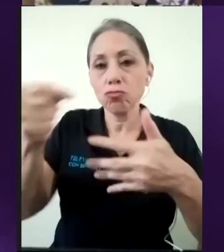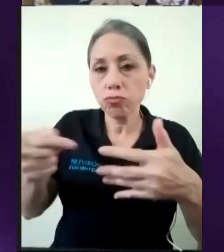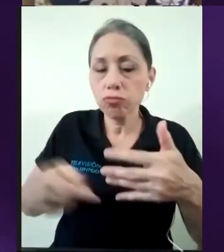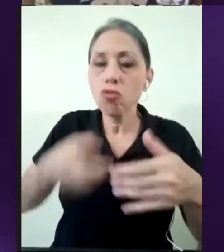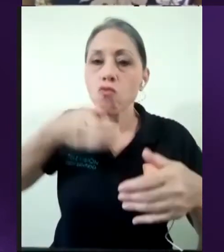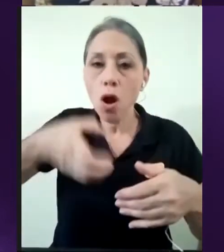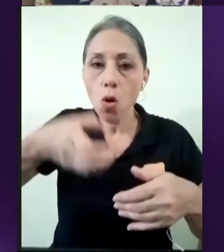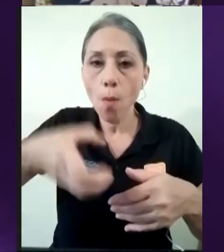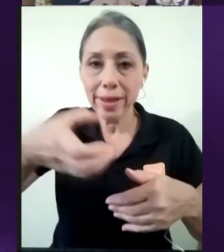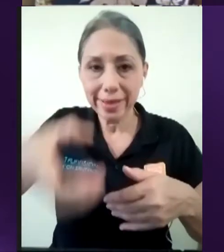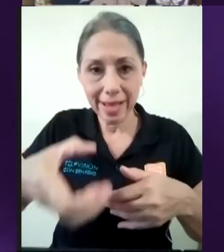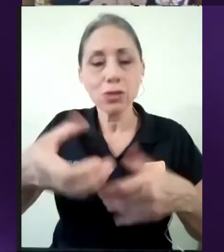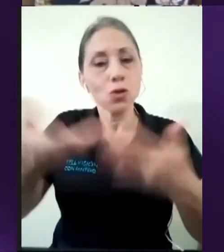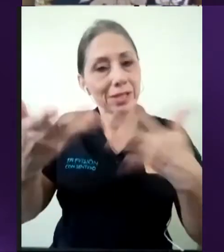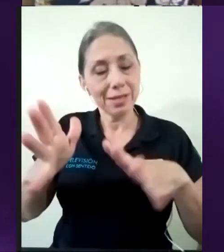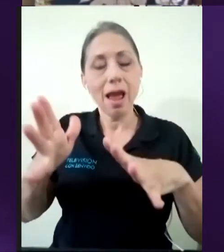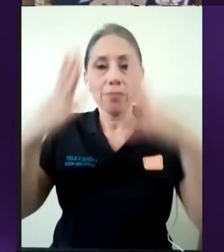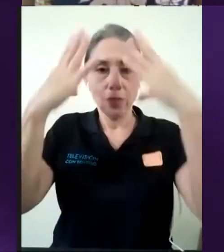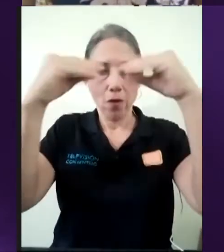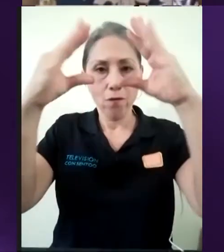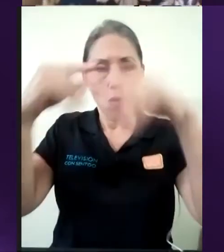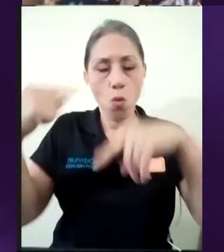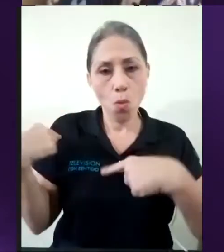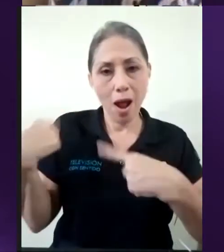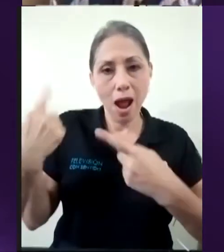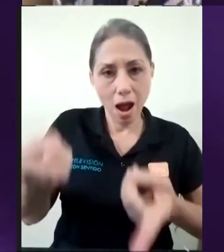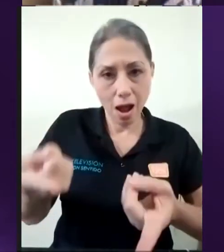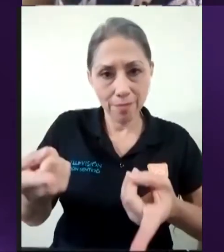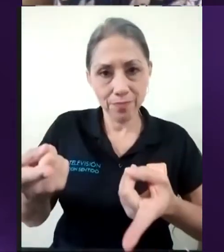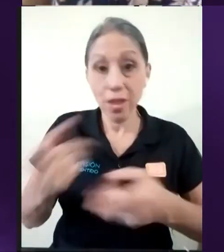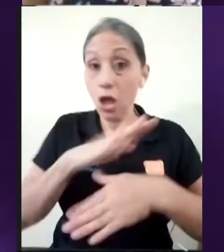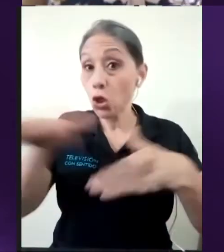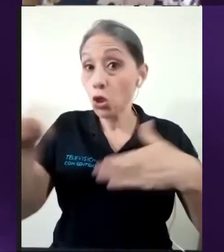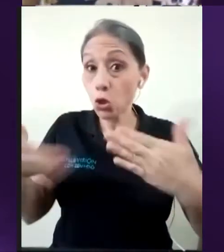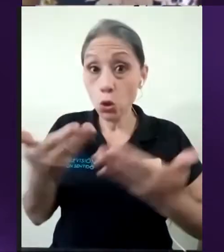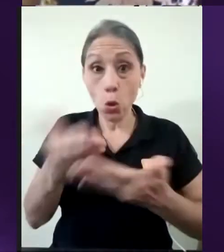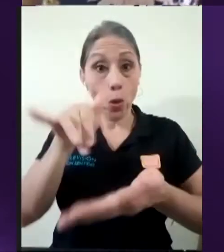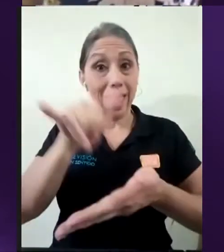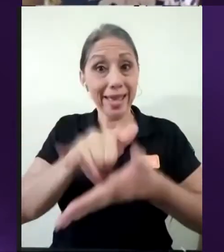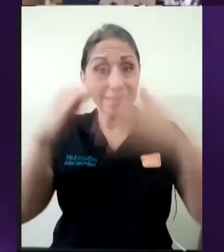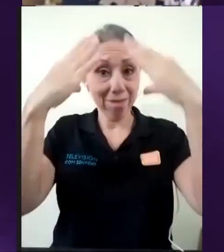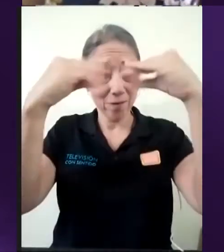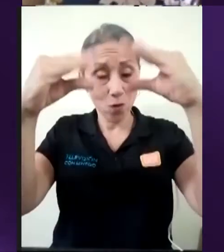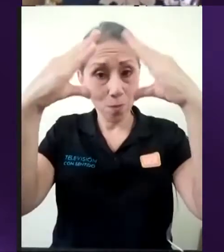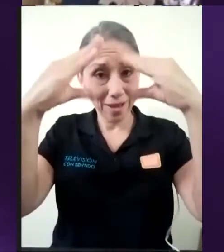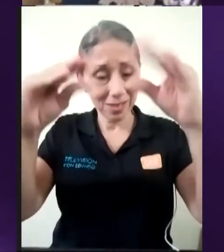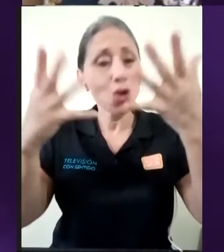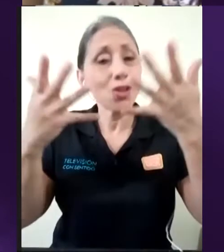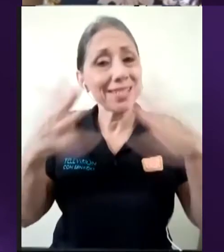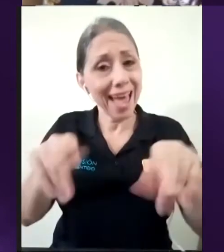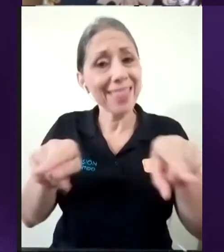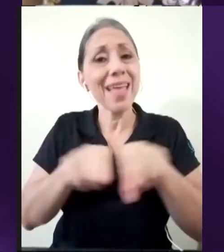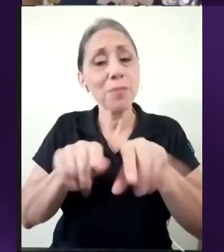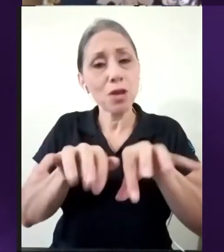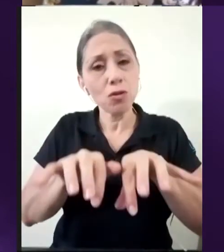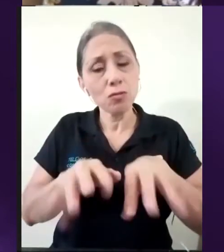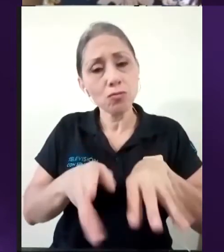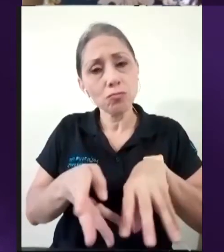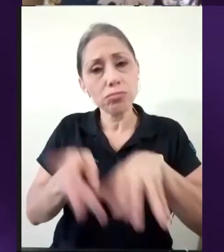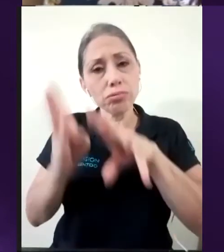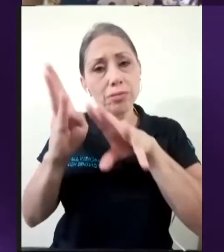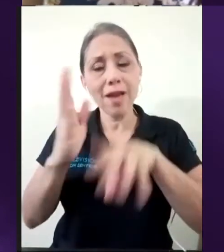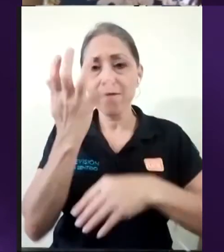hemos venido dando. Toda esta información además está en el Facebook de CONADIS, donde